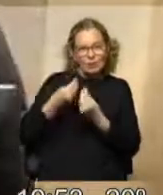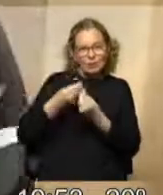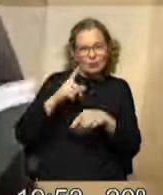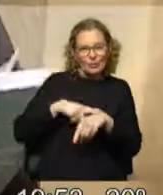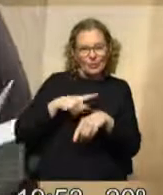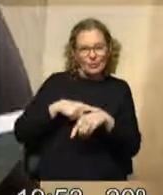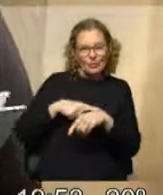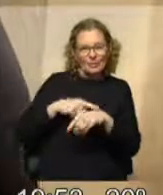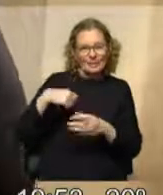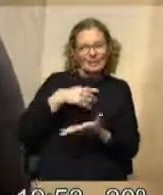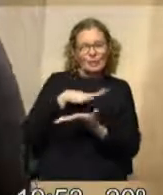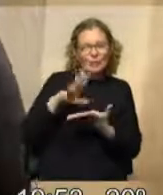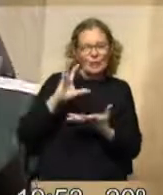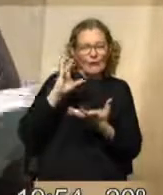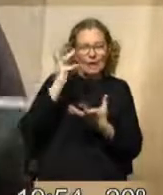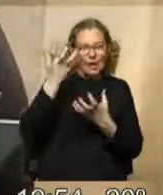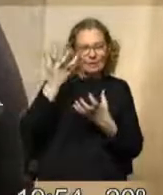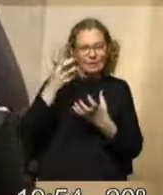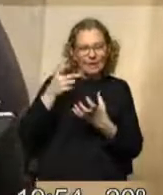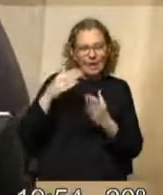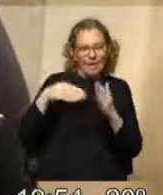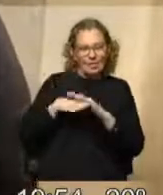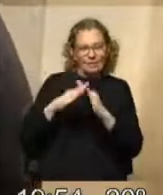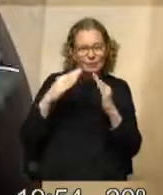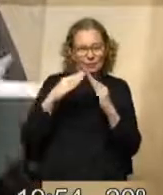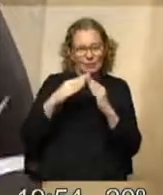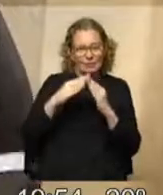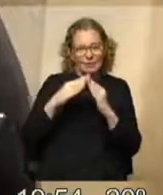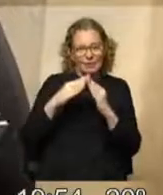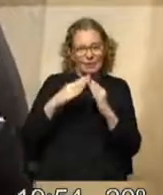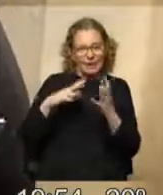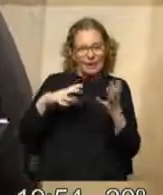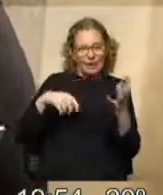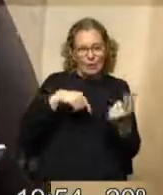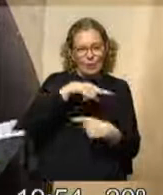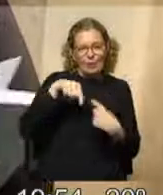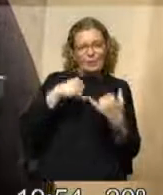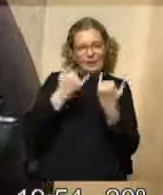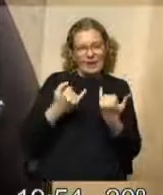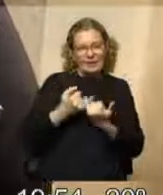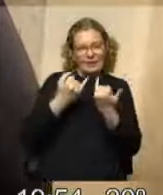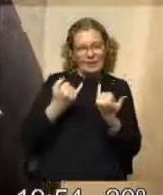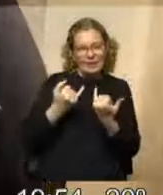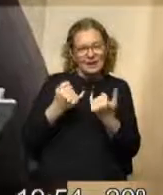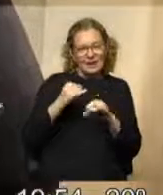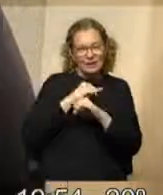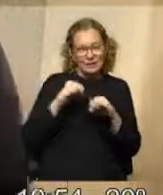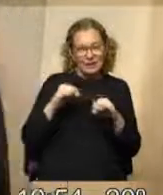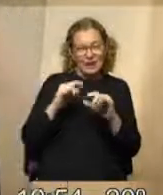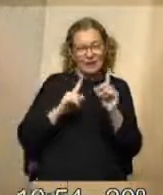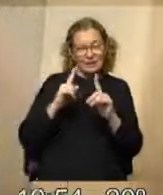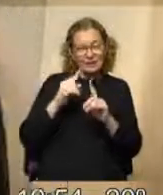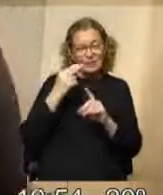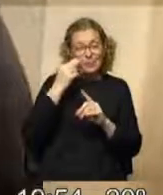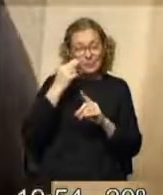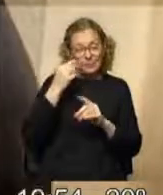tiempo situaciones de violencia en su domicilio, o sea, en la convivencia cotidiana. El desenlace muchas veces fatal